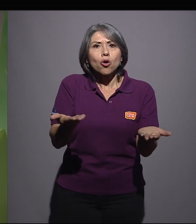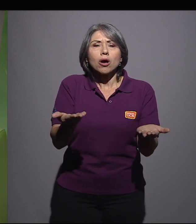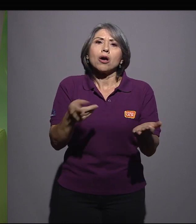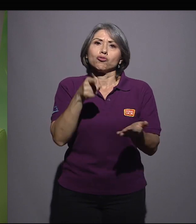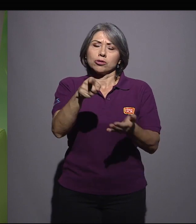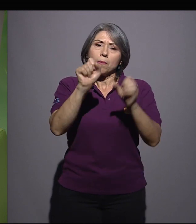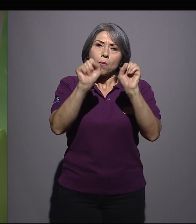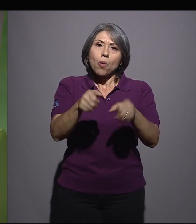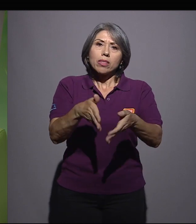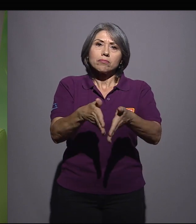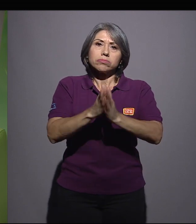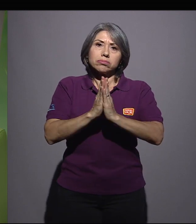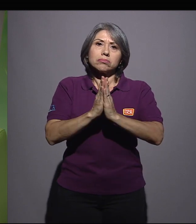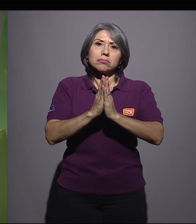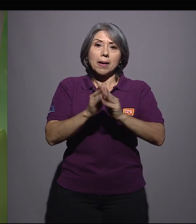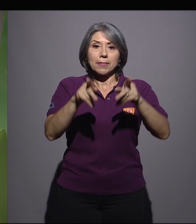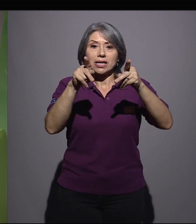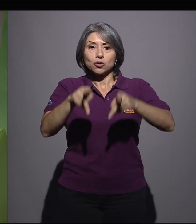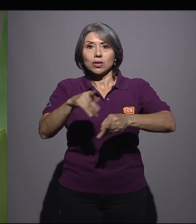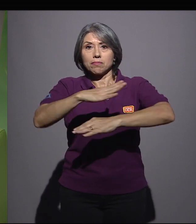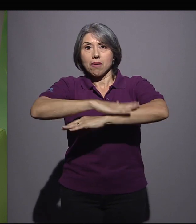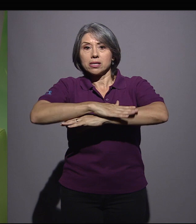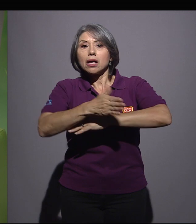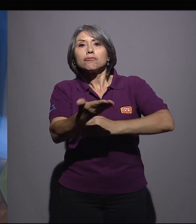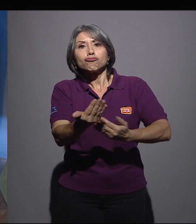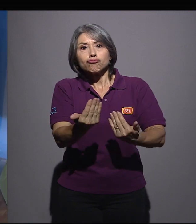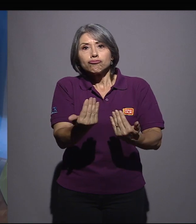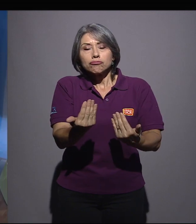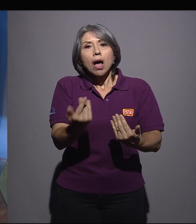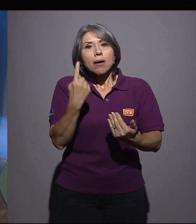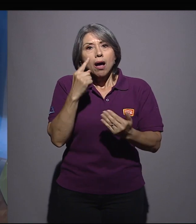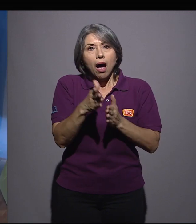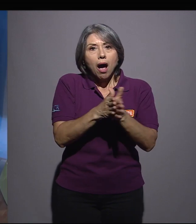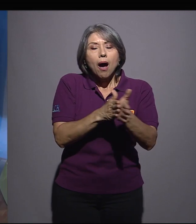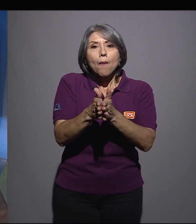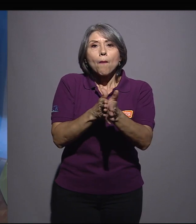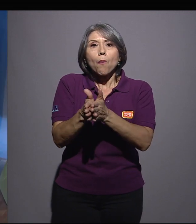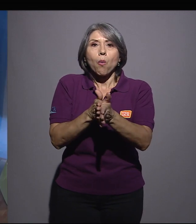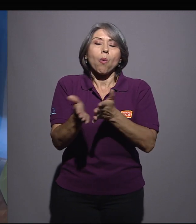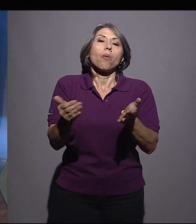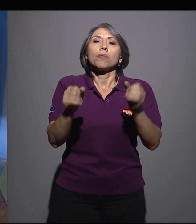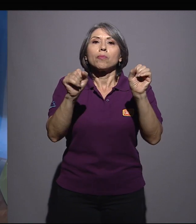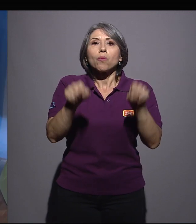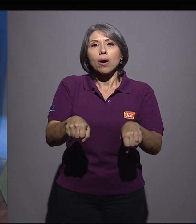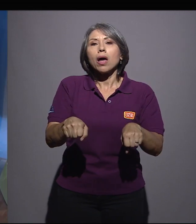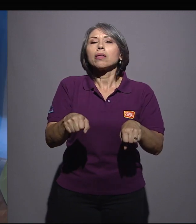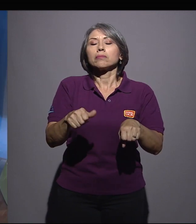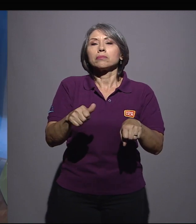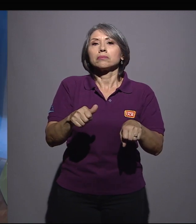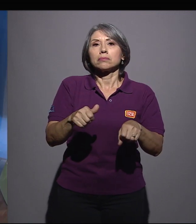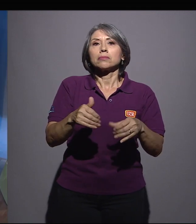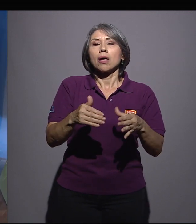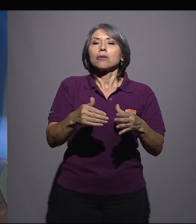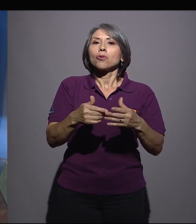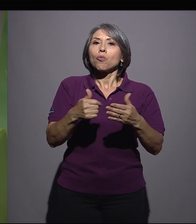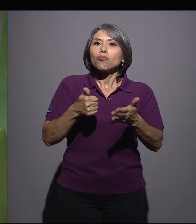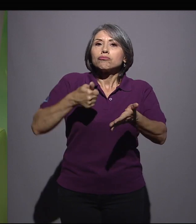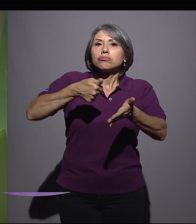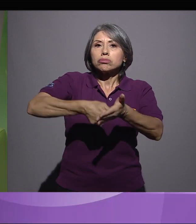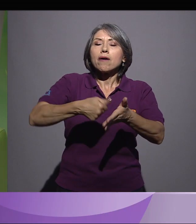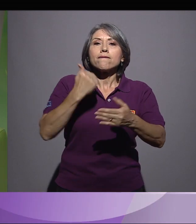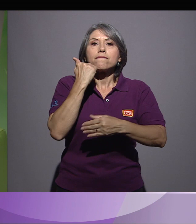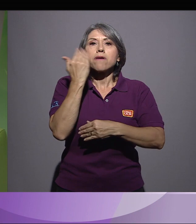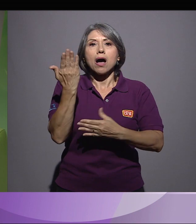junta receptora, a los miembros de la mesa, para que pues se aproveche, ¿verdad? Y puedan pues ejercer con mayor